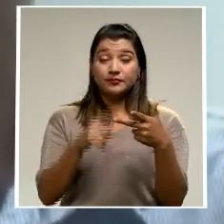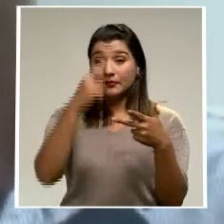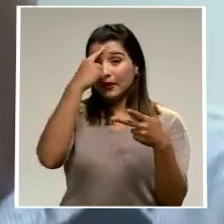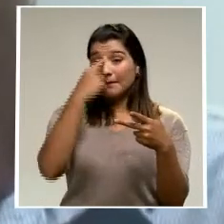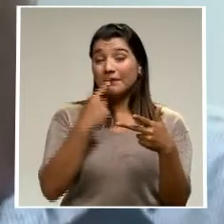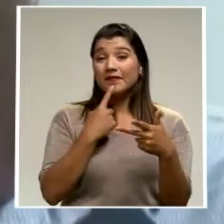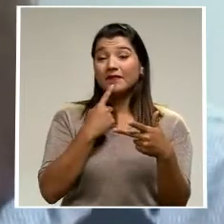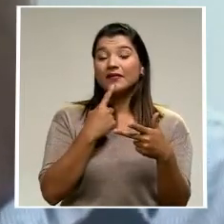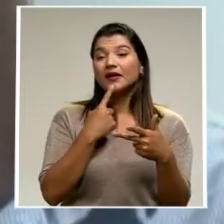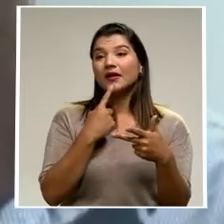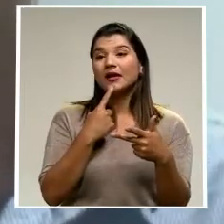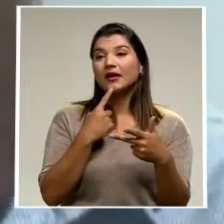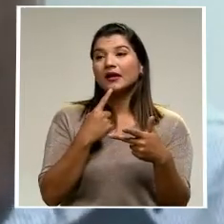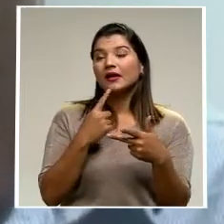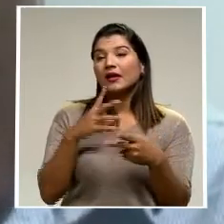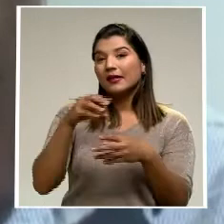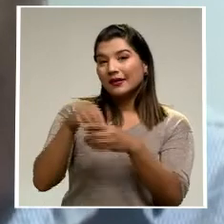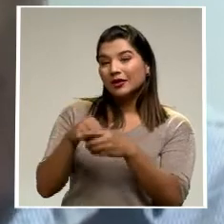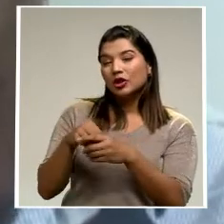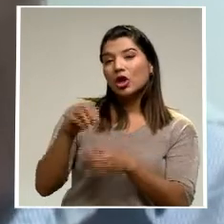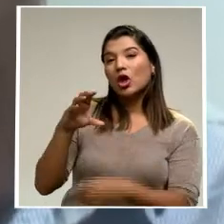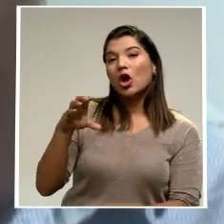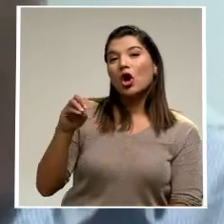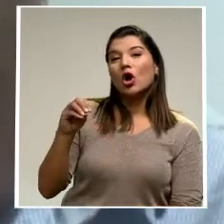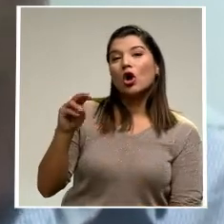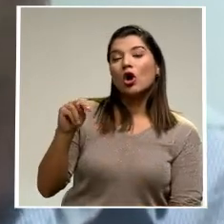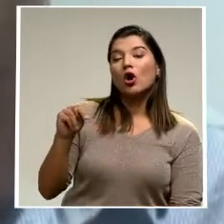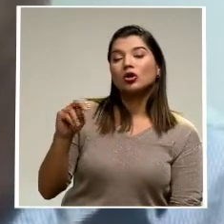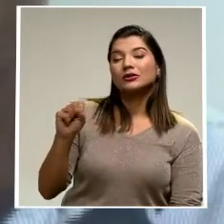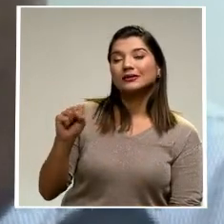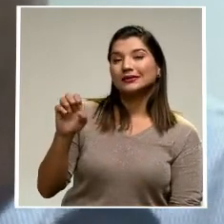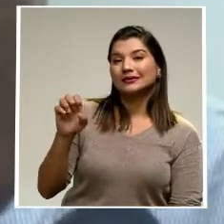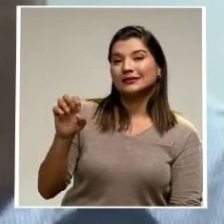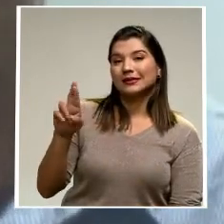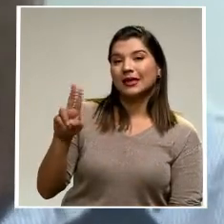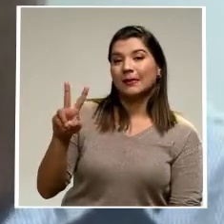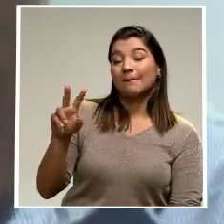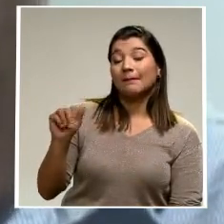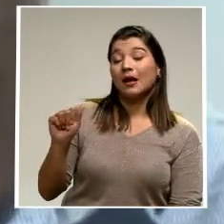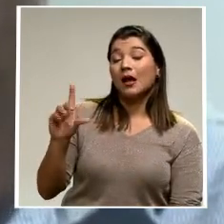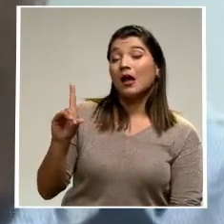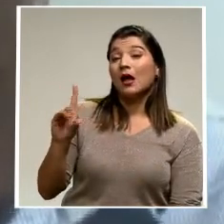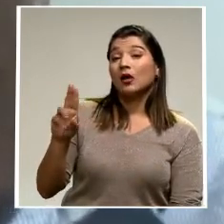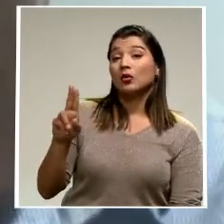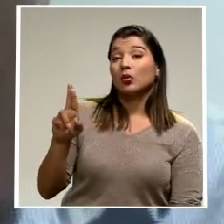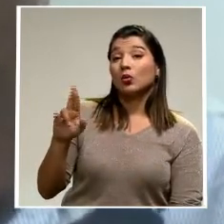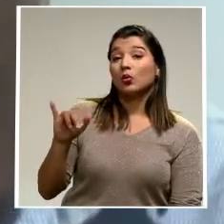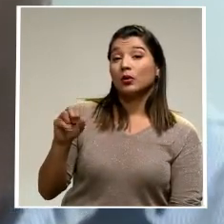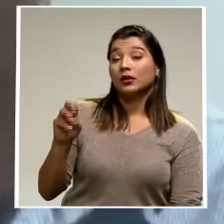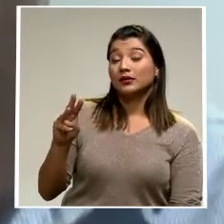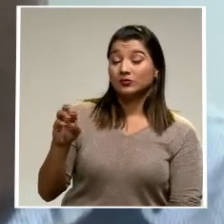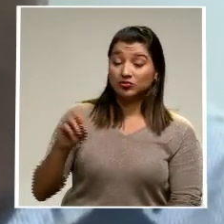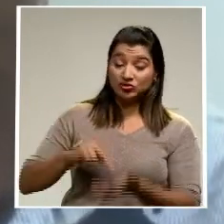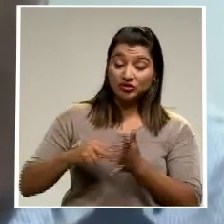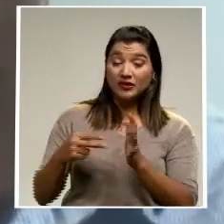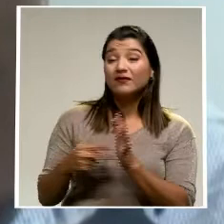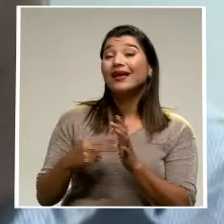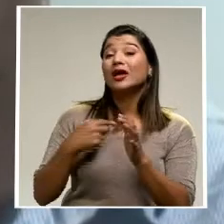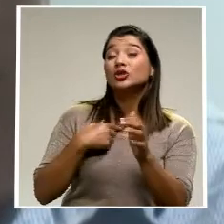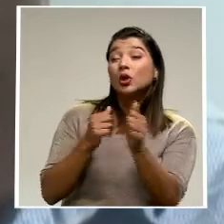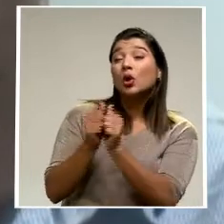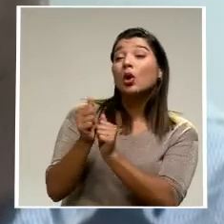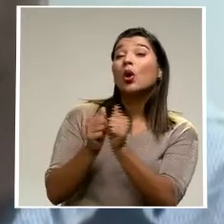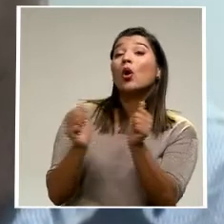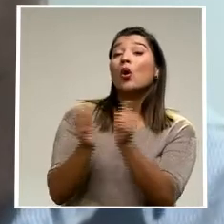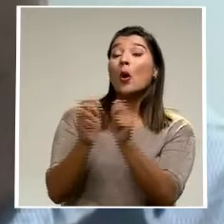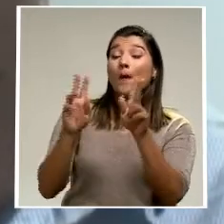del conservadurismo. Por lo tanto, estaría peleando, digamos, con partidos de corte religioso o partidos que de